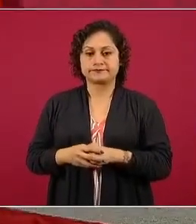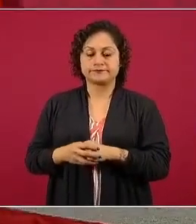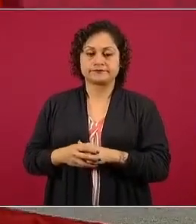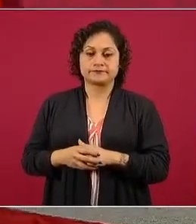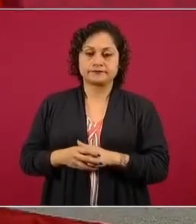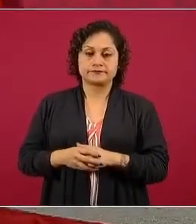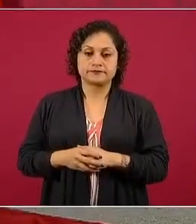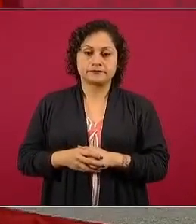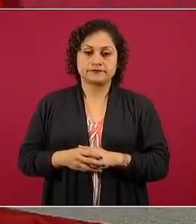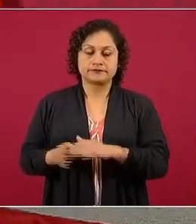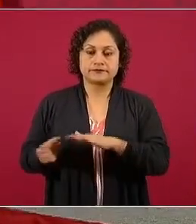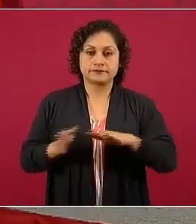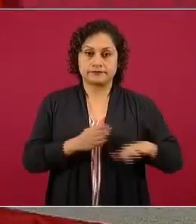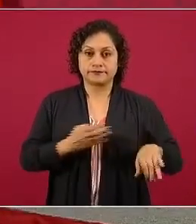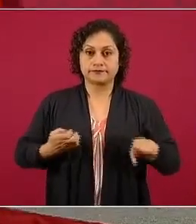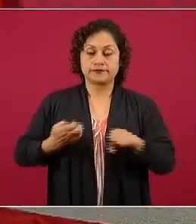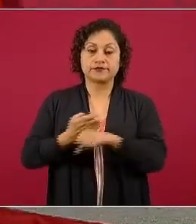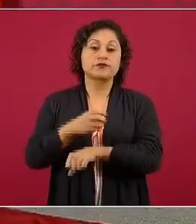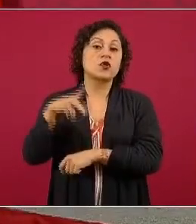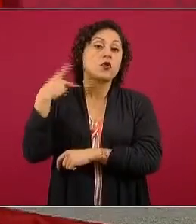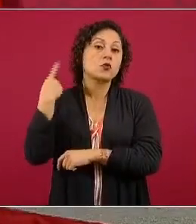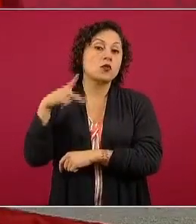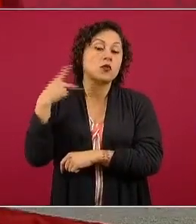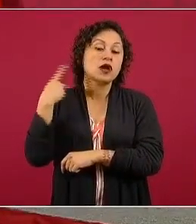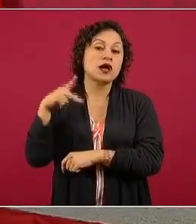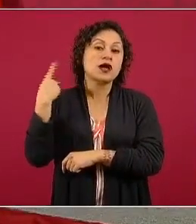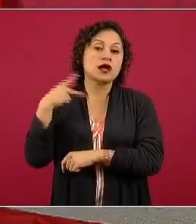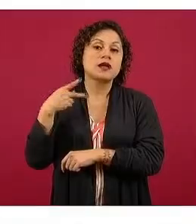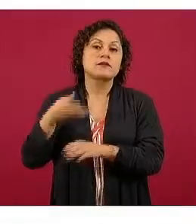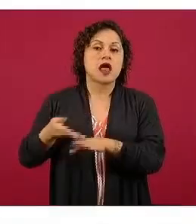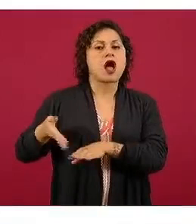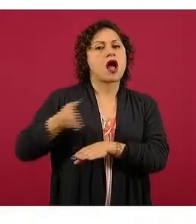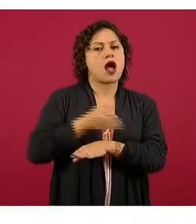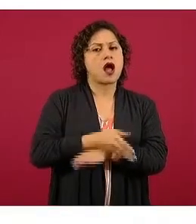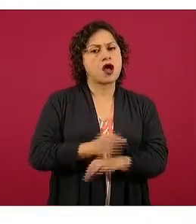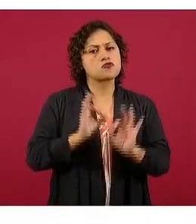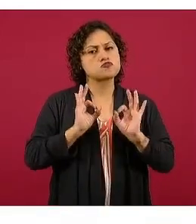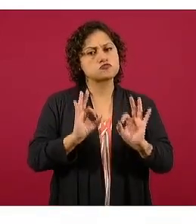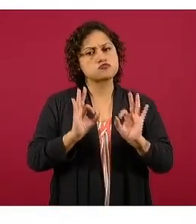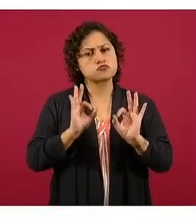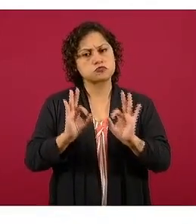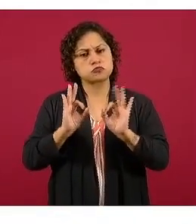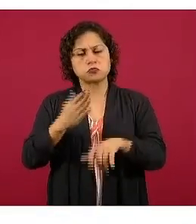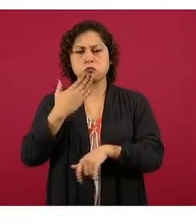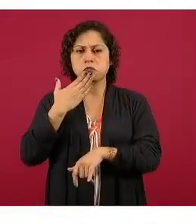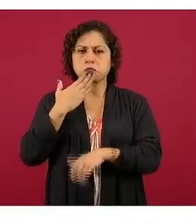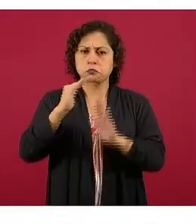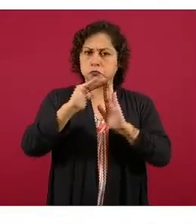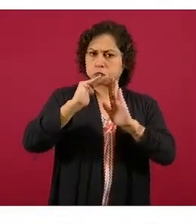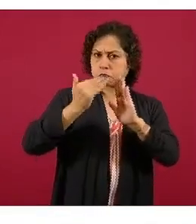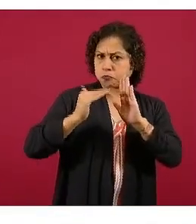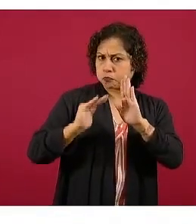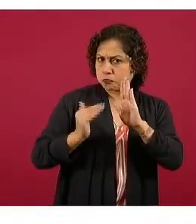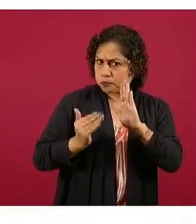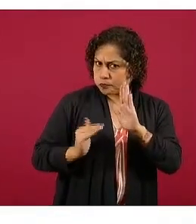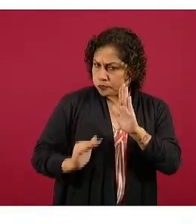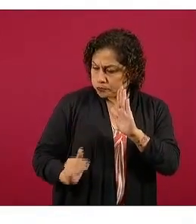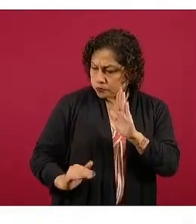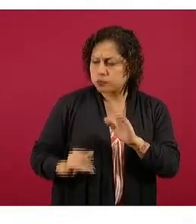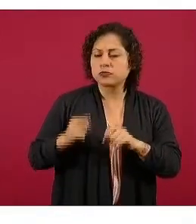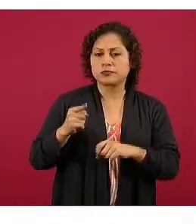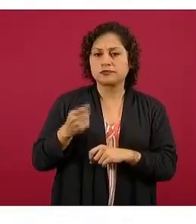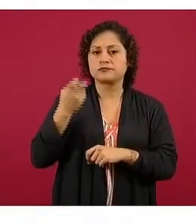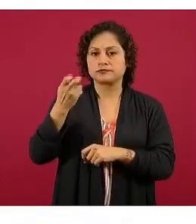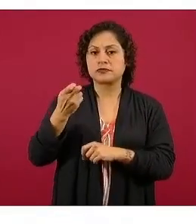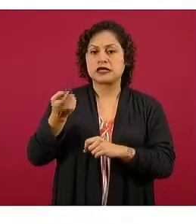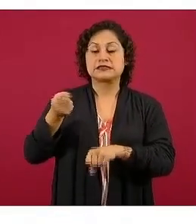siguiente. El estado de Puebla también después de un manejo muy bueno, con un descenso continuo que había presentado